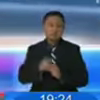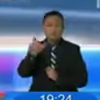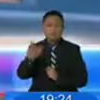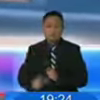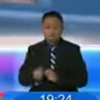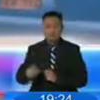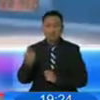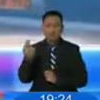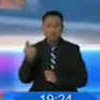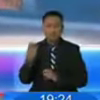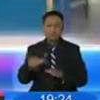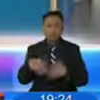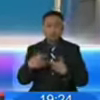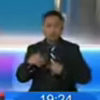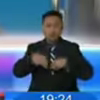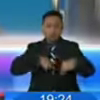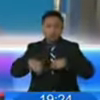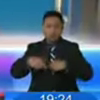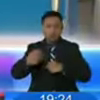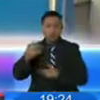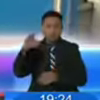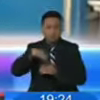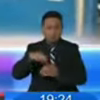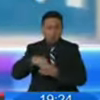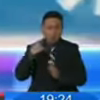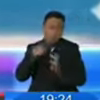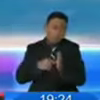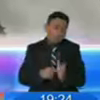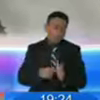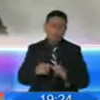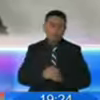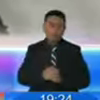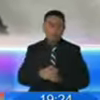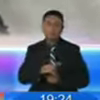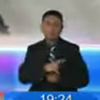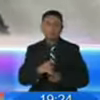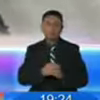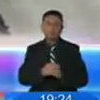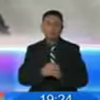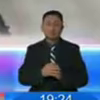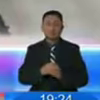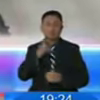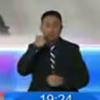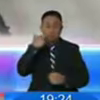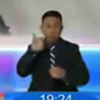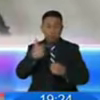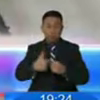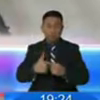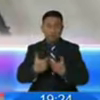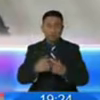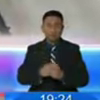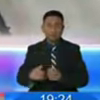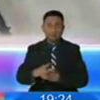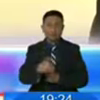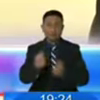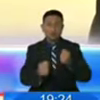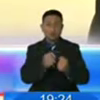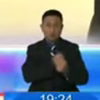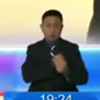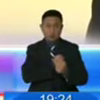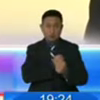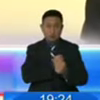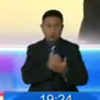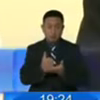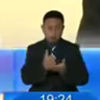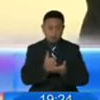quiteño en la utilización del transporte público podría ser, por ejemplo, eliminar el subsidio del combustible a los autos particulares. Digamos que